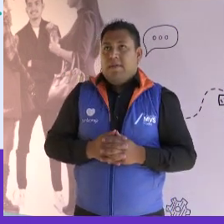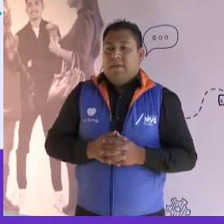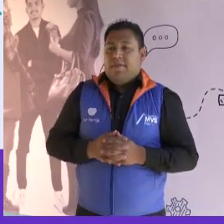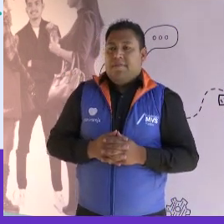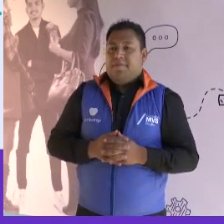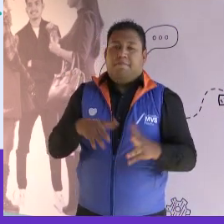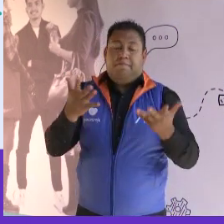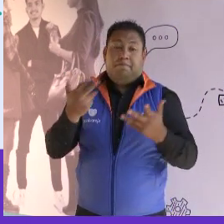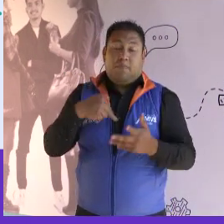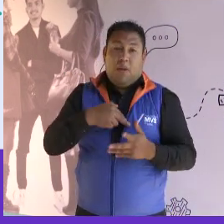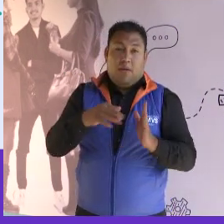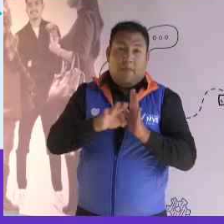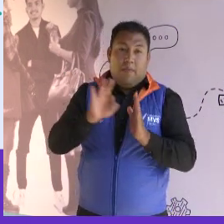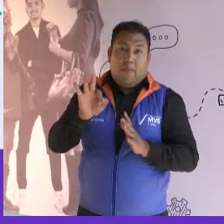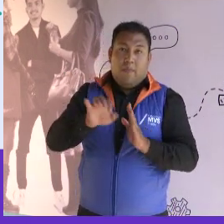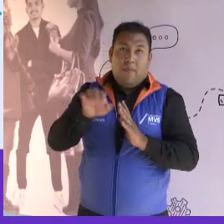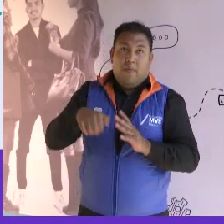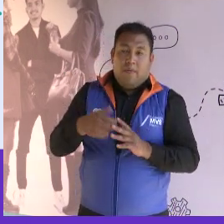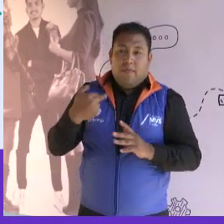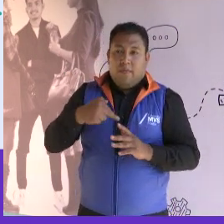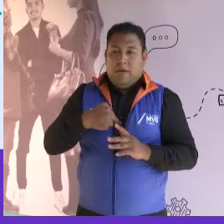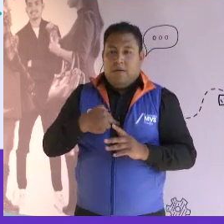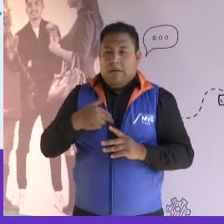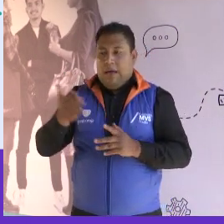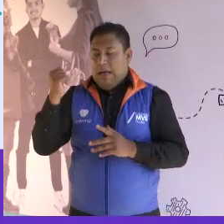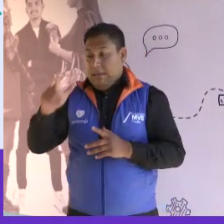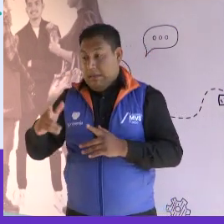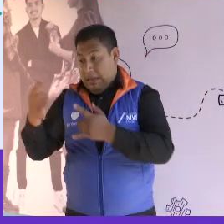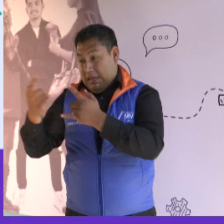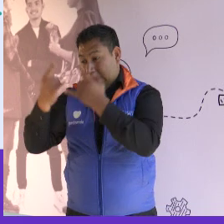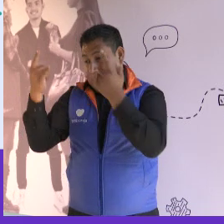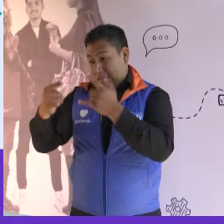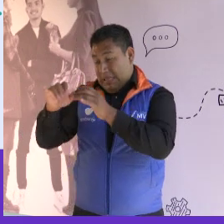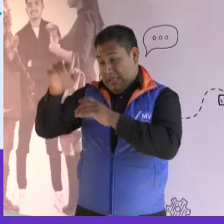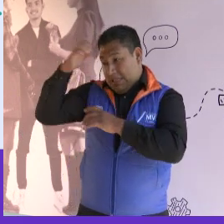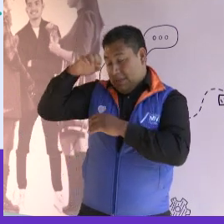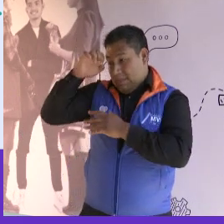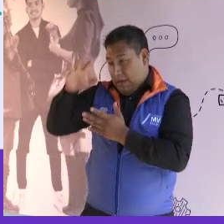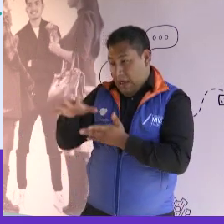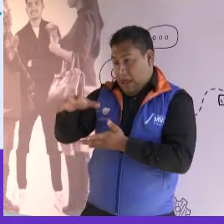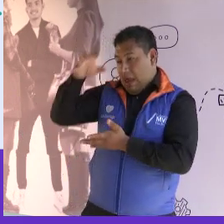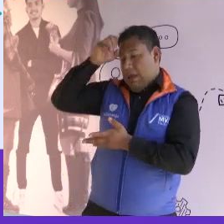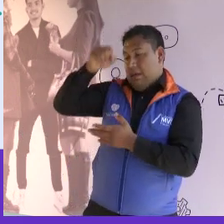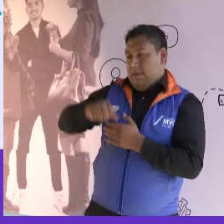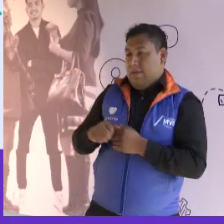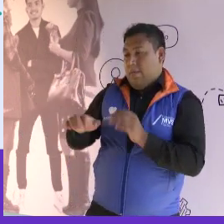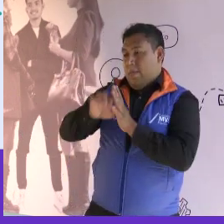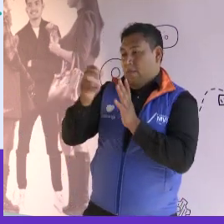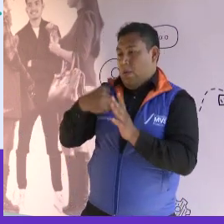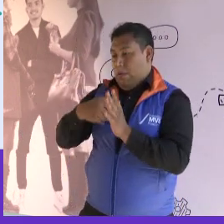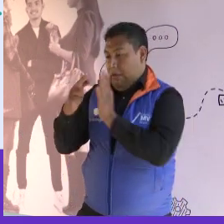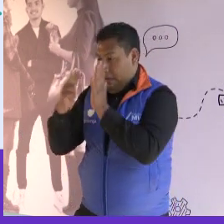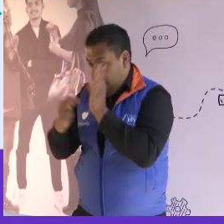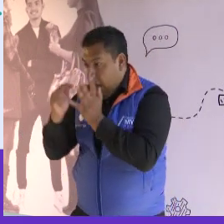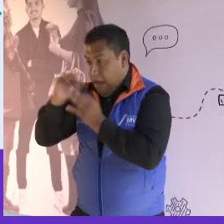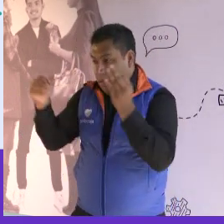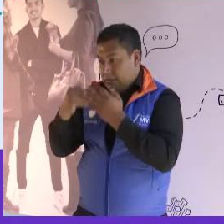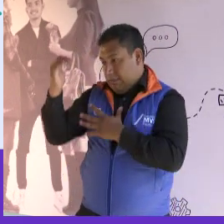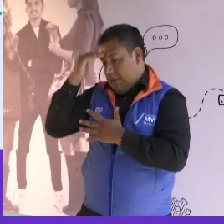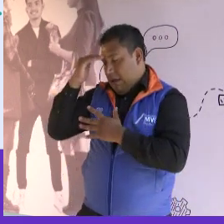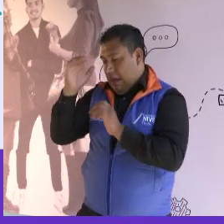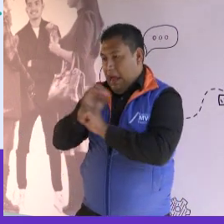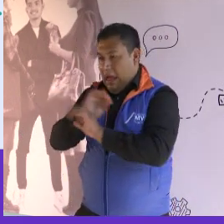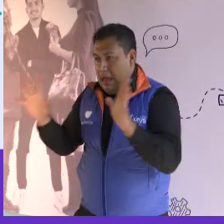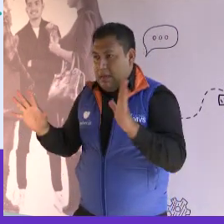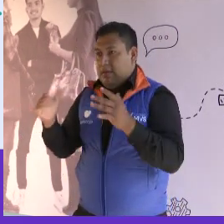determinados momentos o cuando hay conflictos, ¿no? ¿Qué sirve? La transparencia, la claridad de reglas. Hay que ser